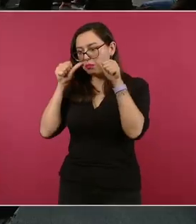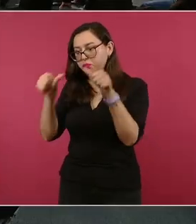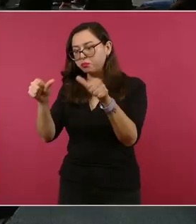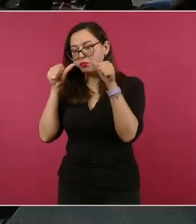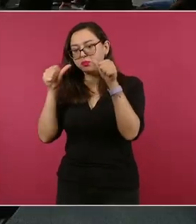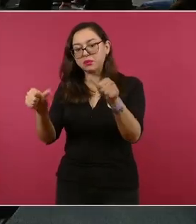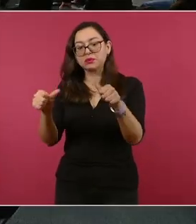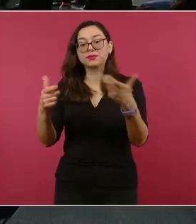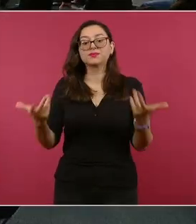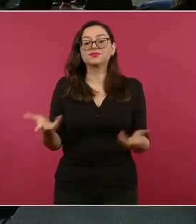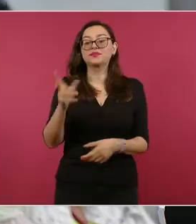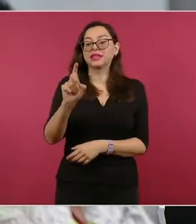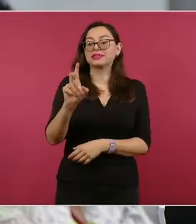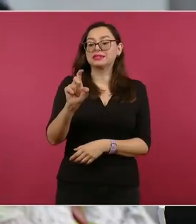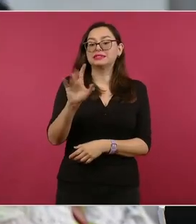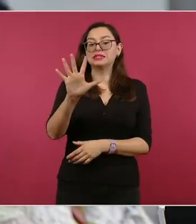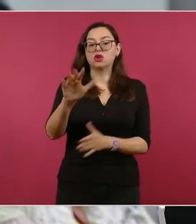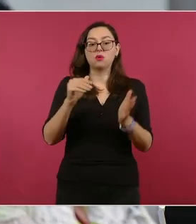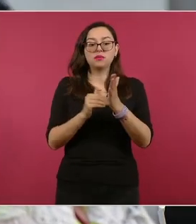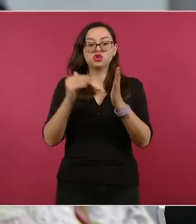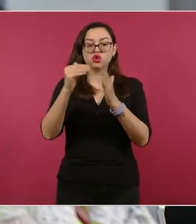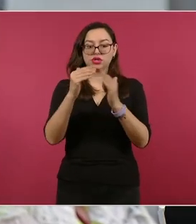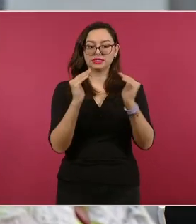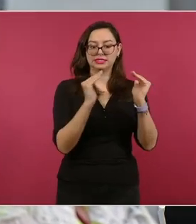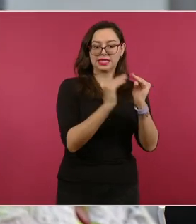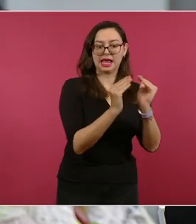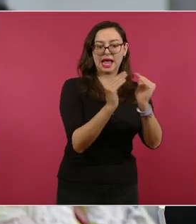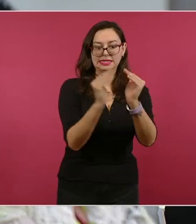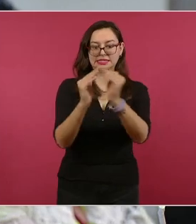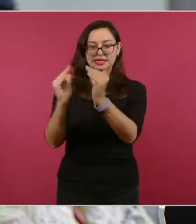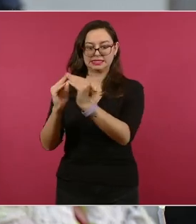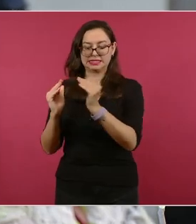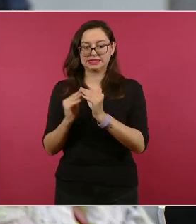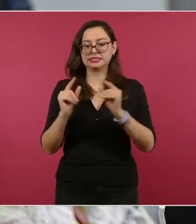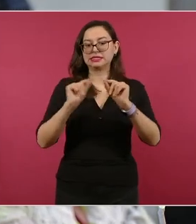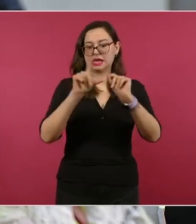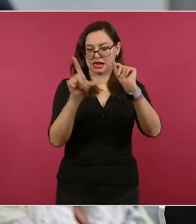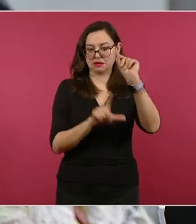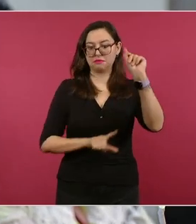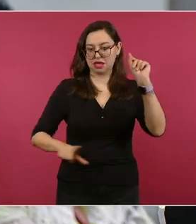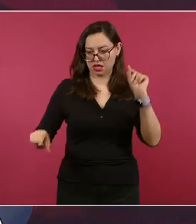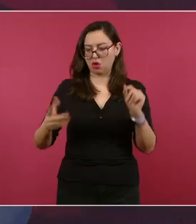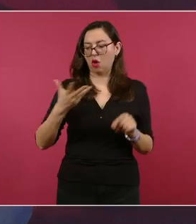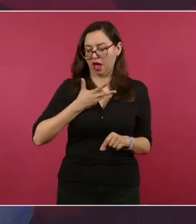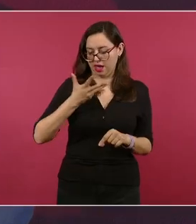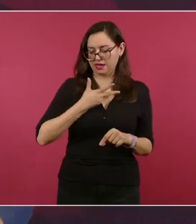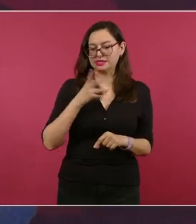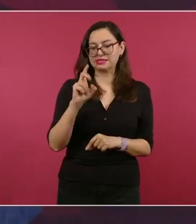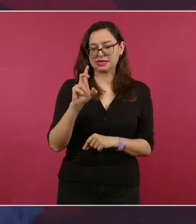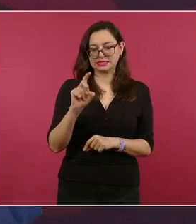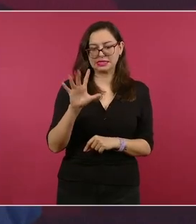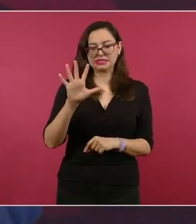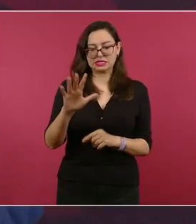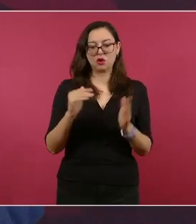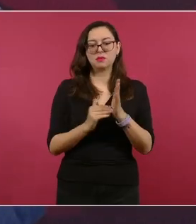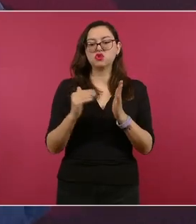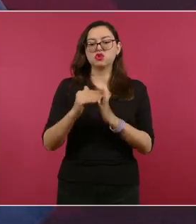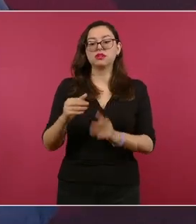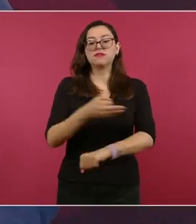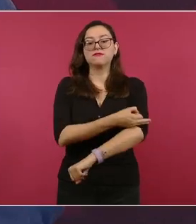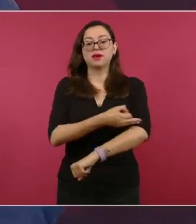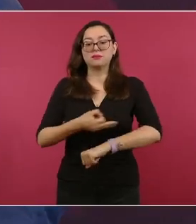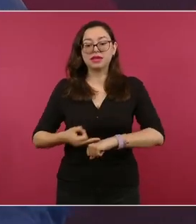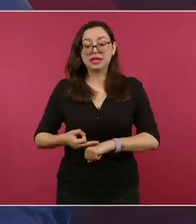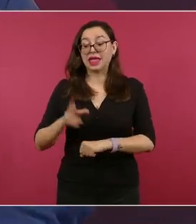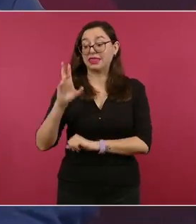Somos 35 millones de hogares en México, 35 millones de familias,